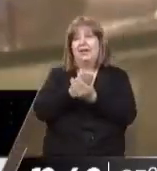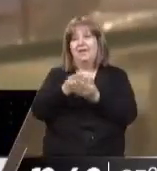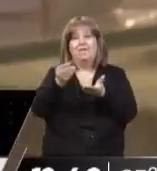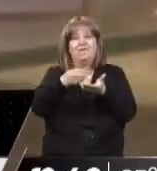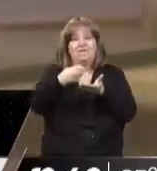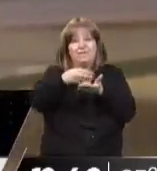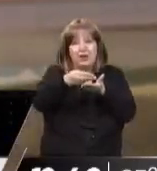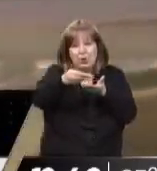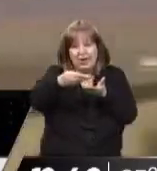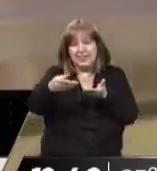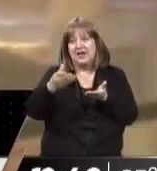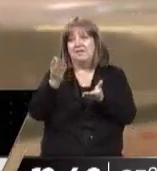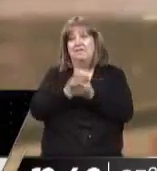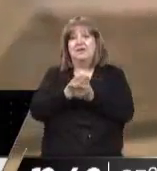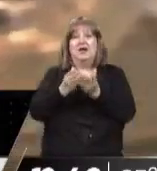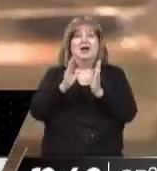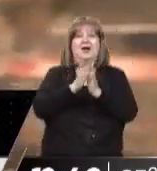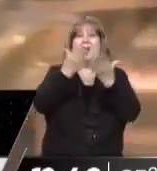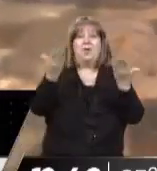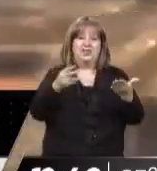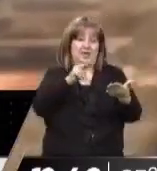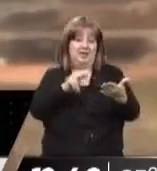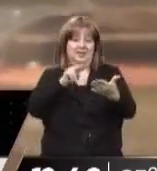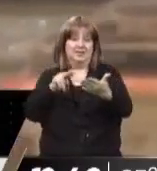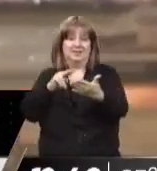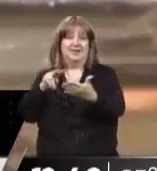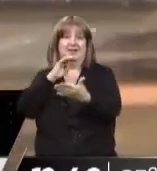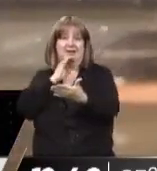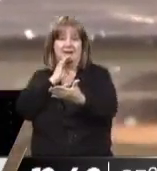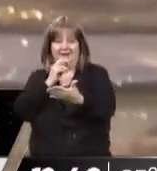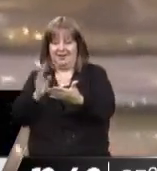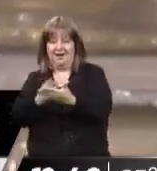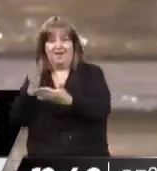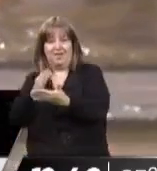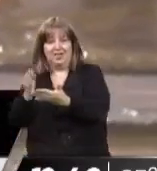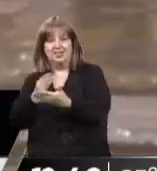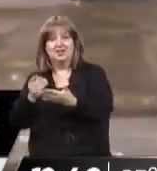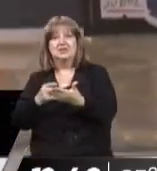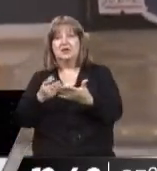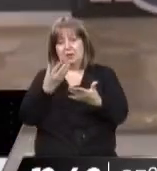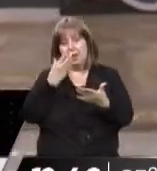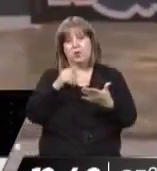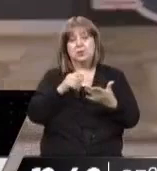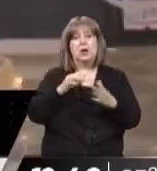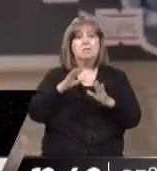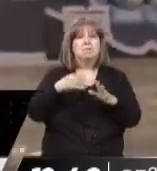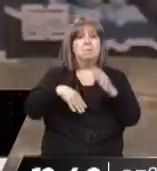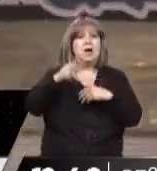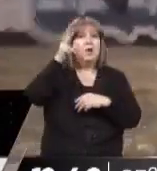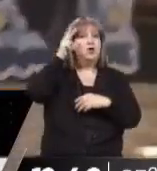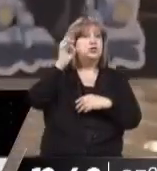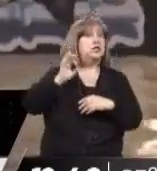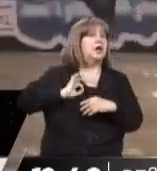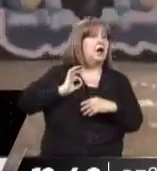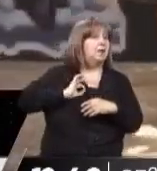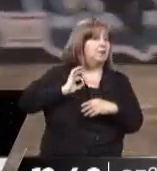muchos cómics, que hay muchísimo Batman, uno de los superhéroes con mayor cómic del mundo porque nació en el 39. O sea, tiene más de 80 años de trayectoria,